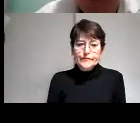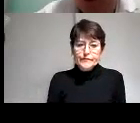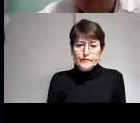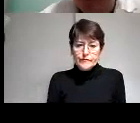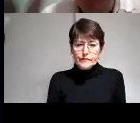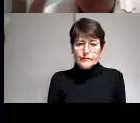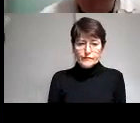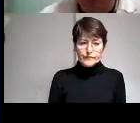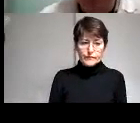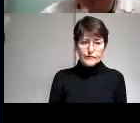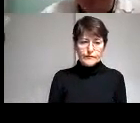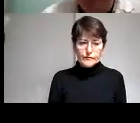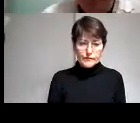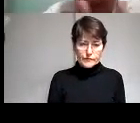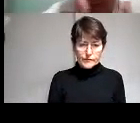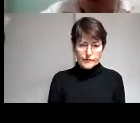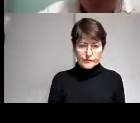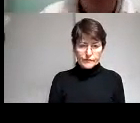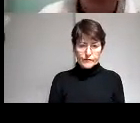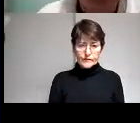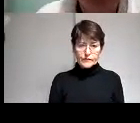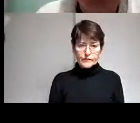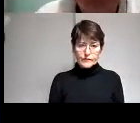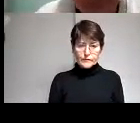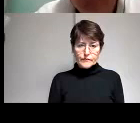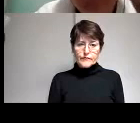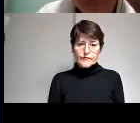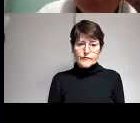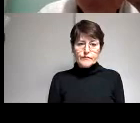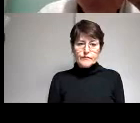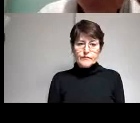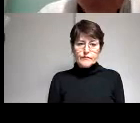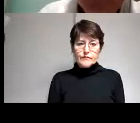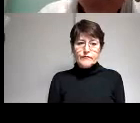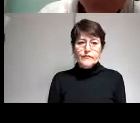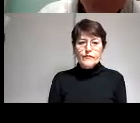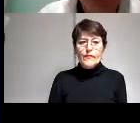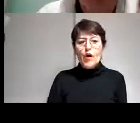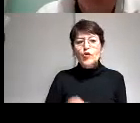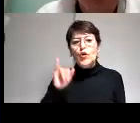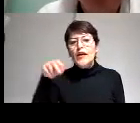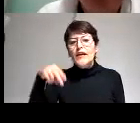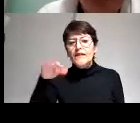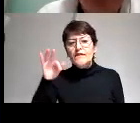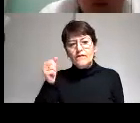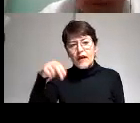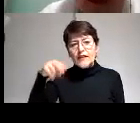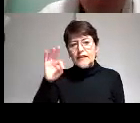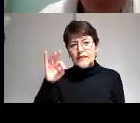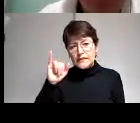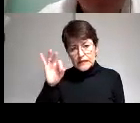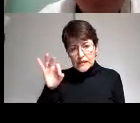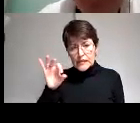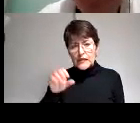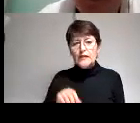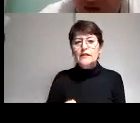su efecto es muy parecido para todos los Bifidobacterium. En el caso del Infantis, se ha estudiado también, o se ha visto